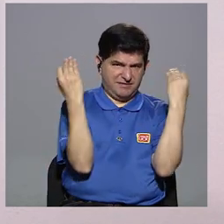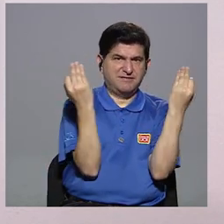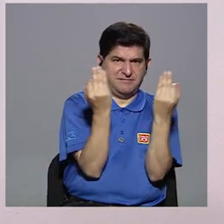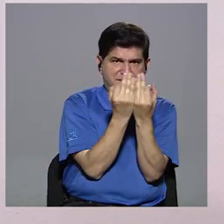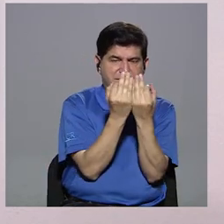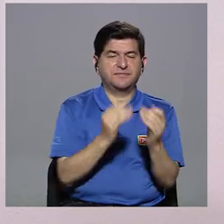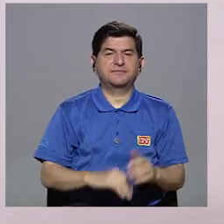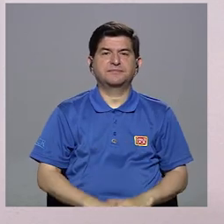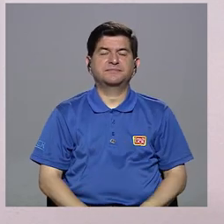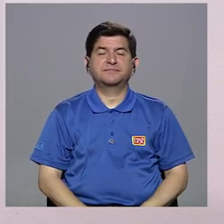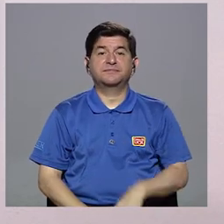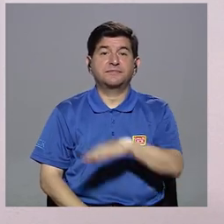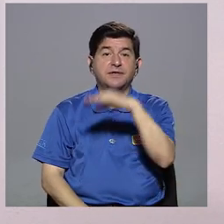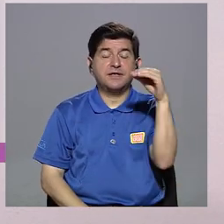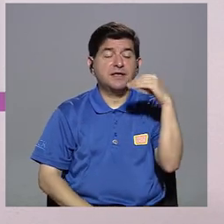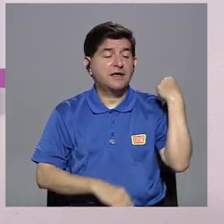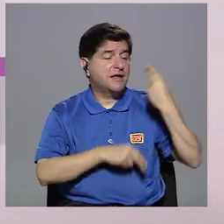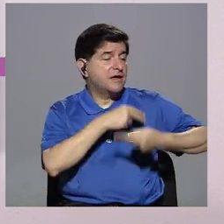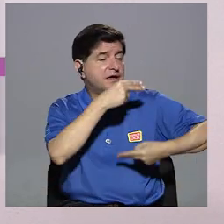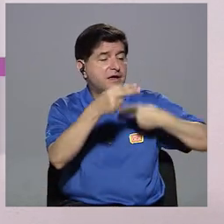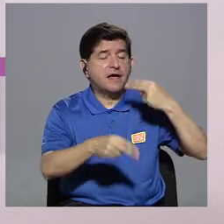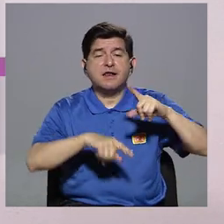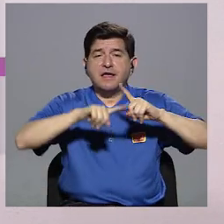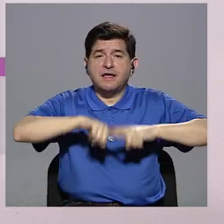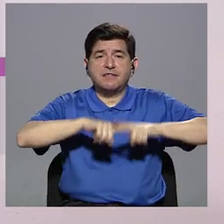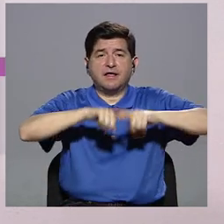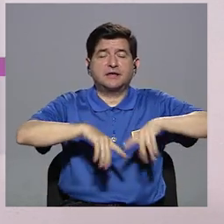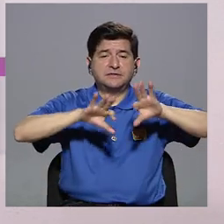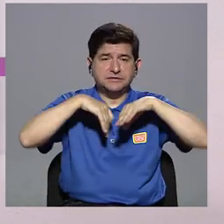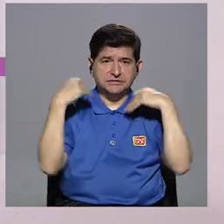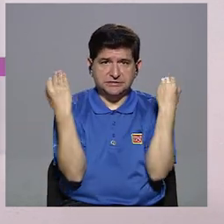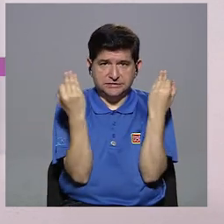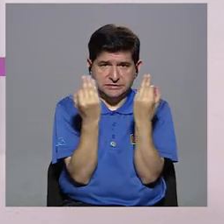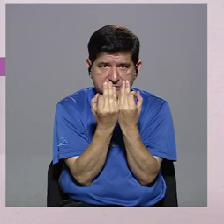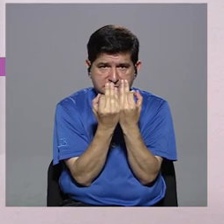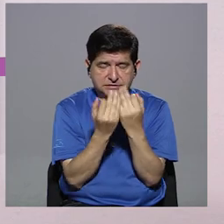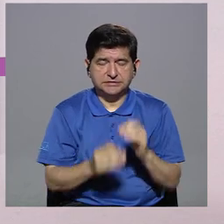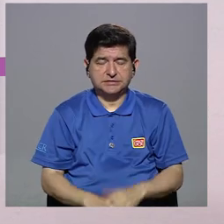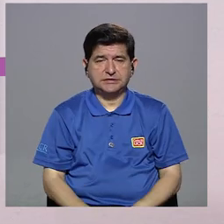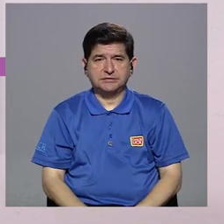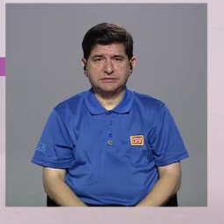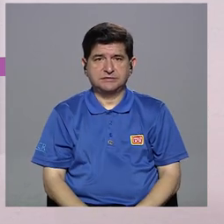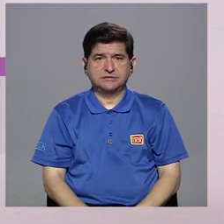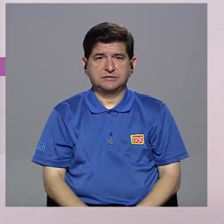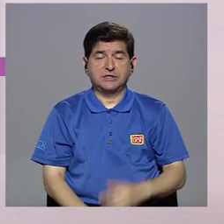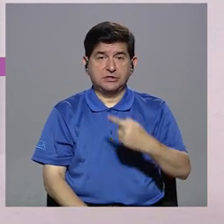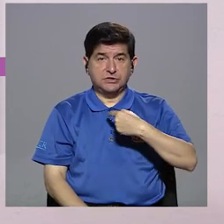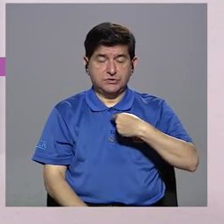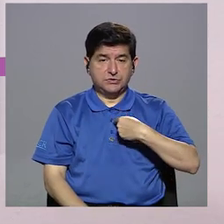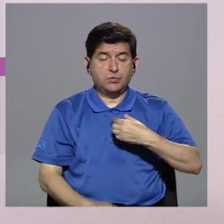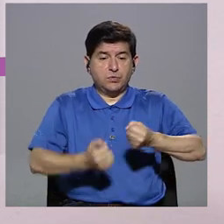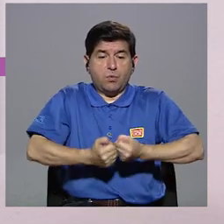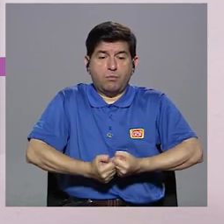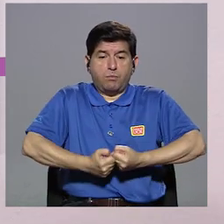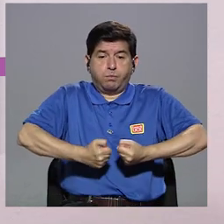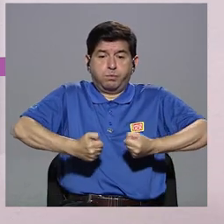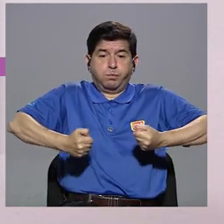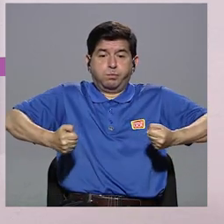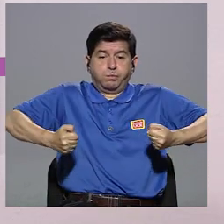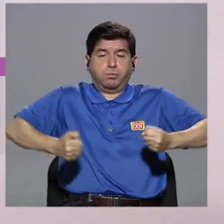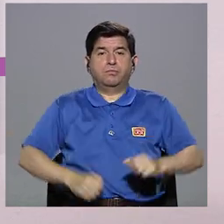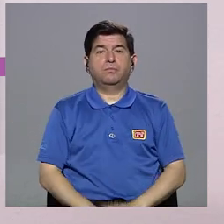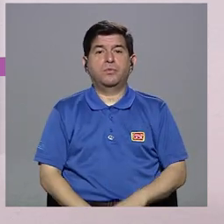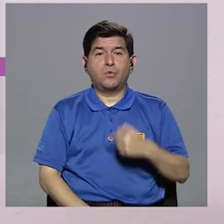y cuando se hereda la tendencia familiar si uno sube de peso